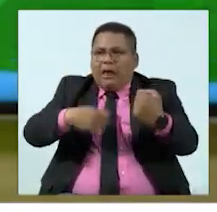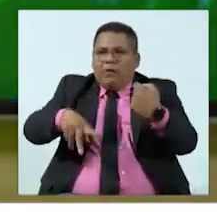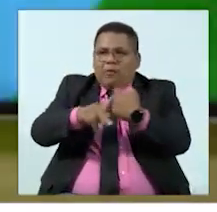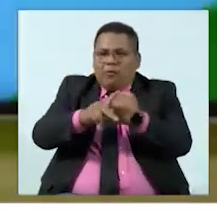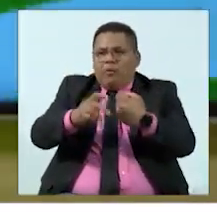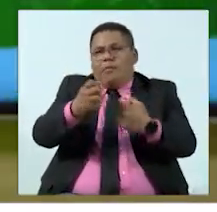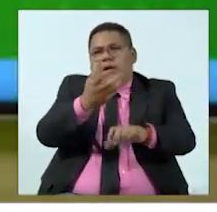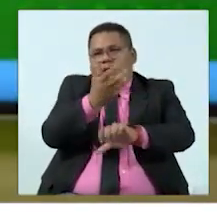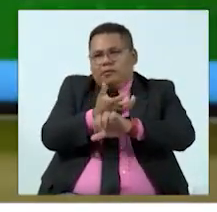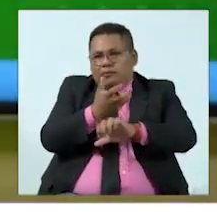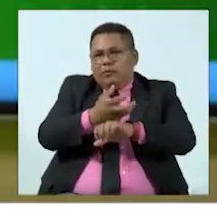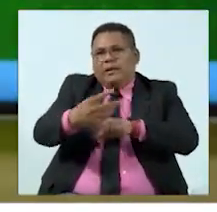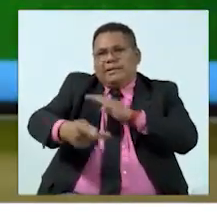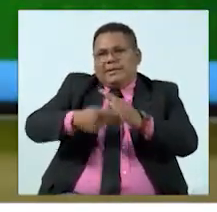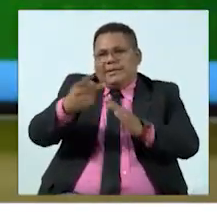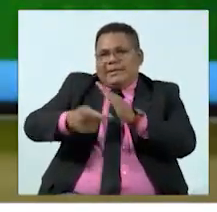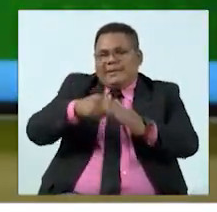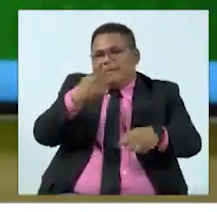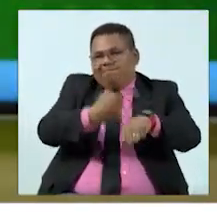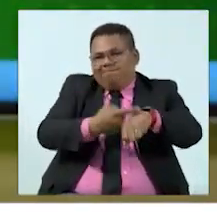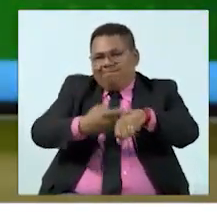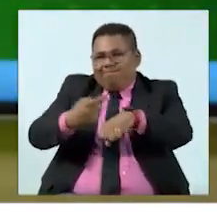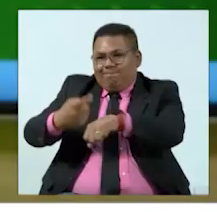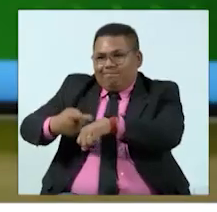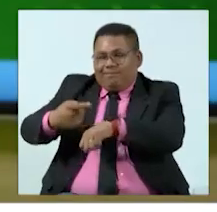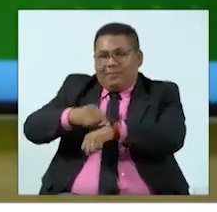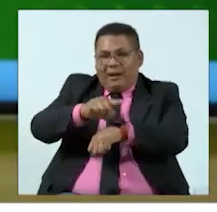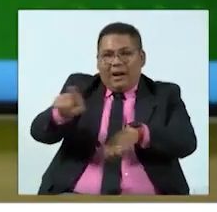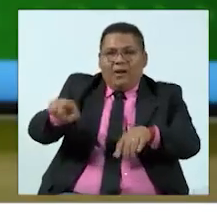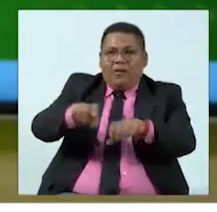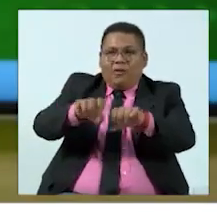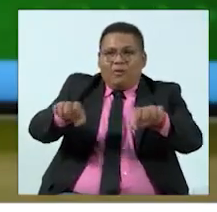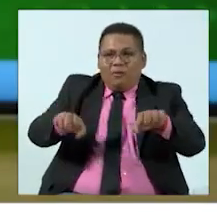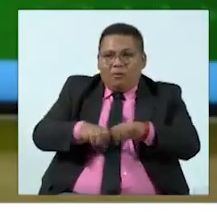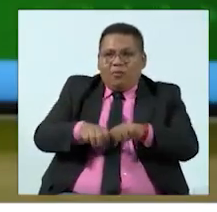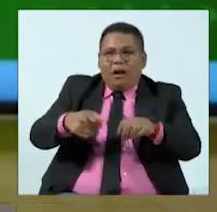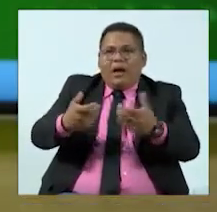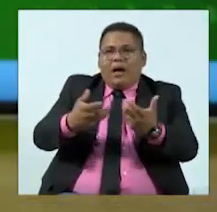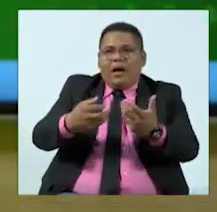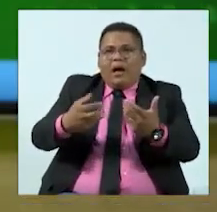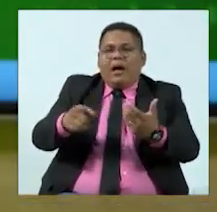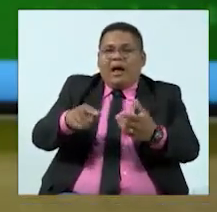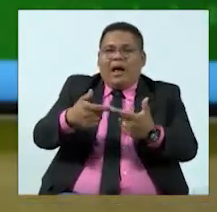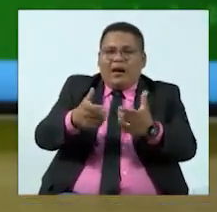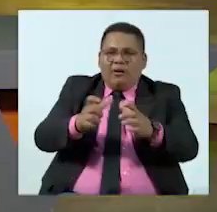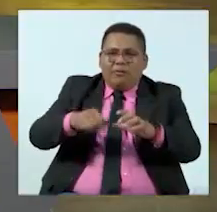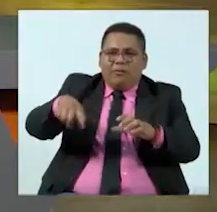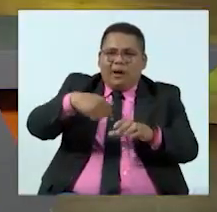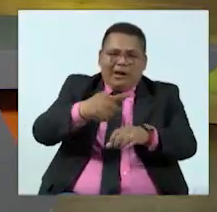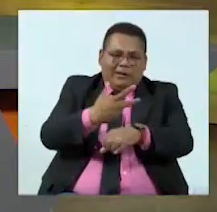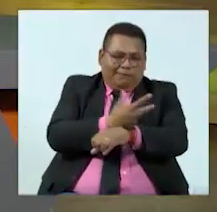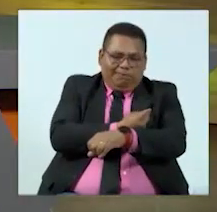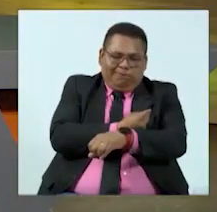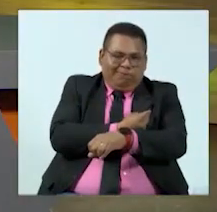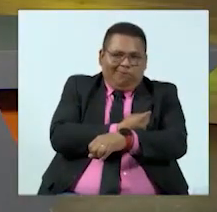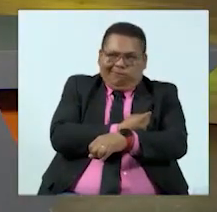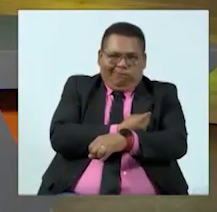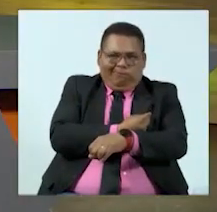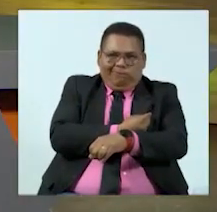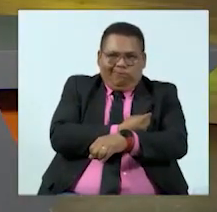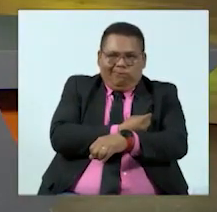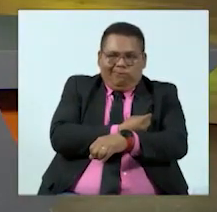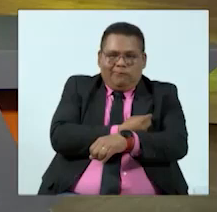Unidos eh en grupos que no estaban eh afectados de manera regular recientemente así es